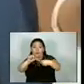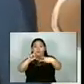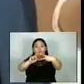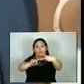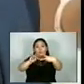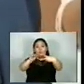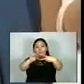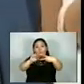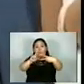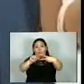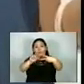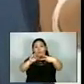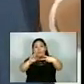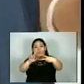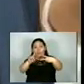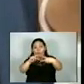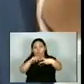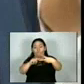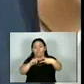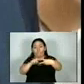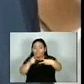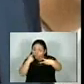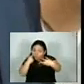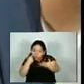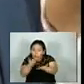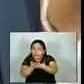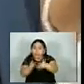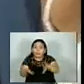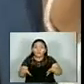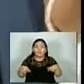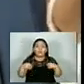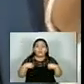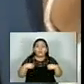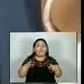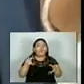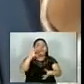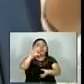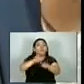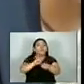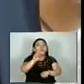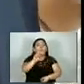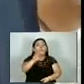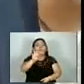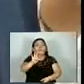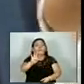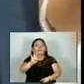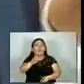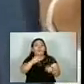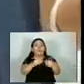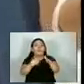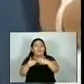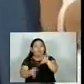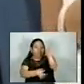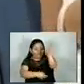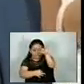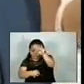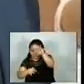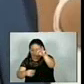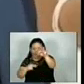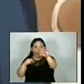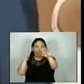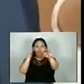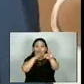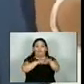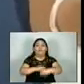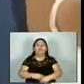el señor Medardo Romeo, los cuales han sido admitidos. También estaríamos hablando de un total de 14 puntos de pericia de las irregularidades